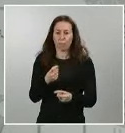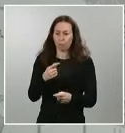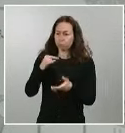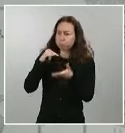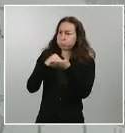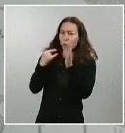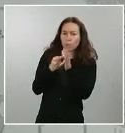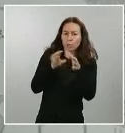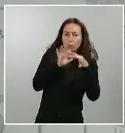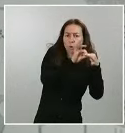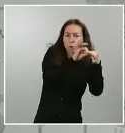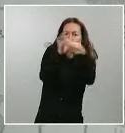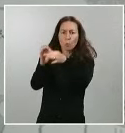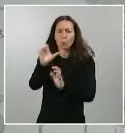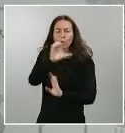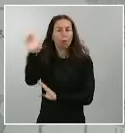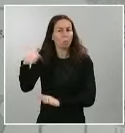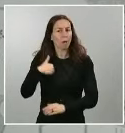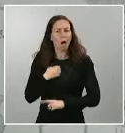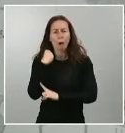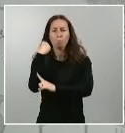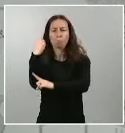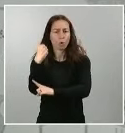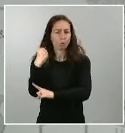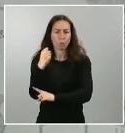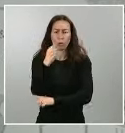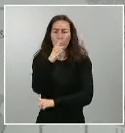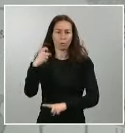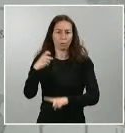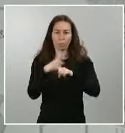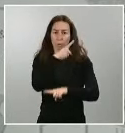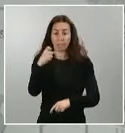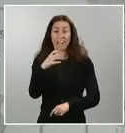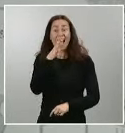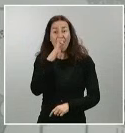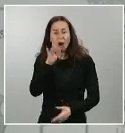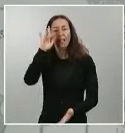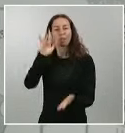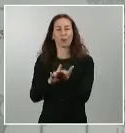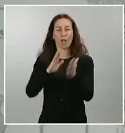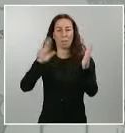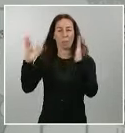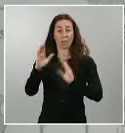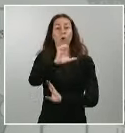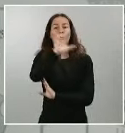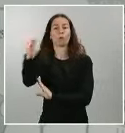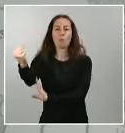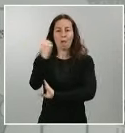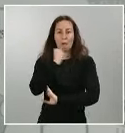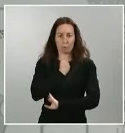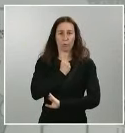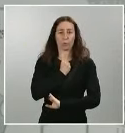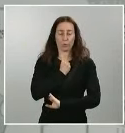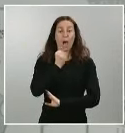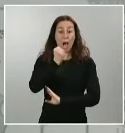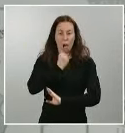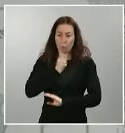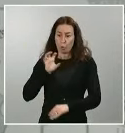ahora le toca a Europa, a la Unión Europea, proteger al conjunto de ciudadanos europeos, a los más débiles y singularmente también a aquellos países